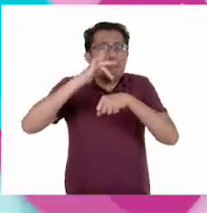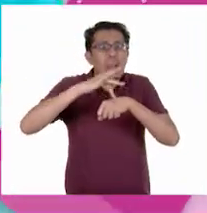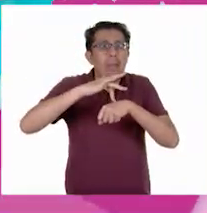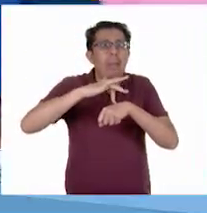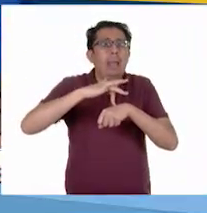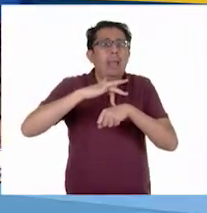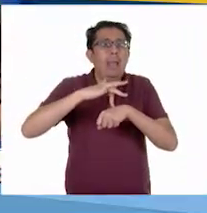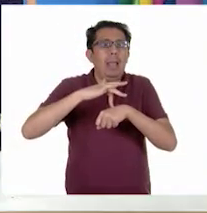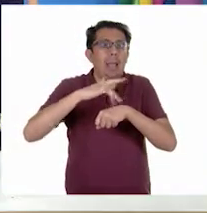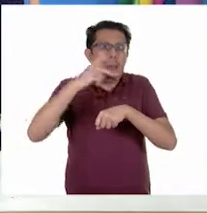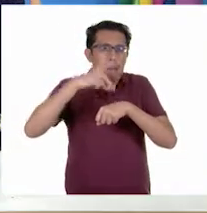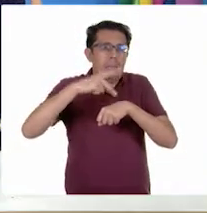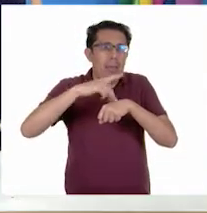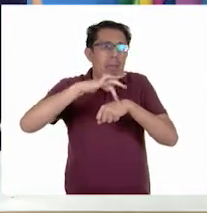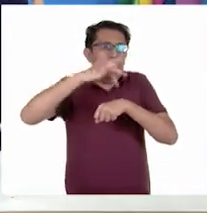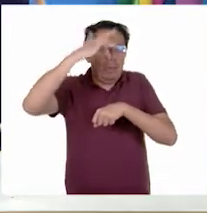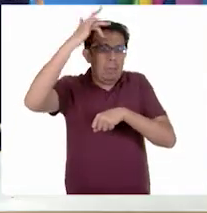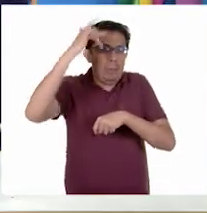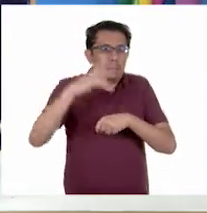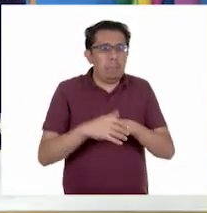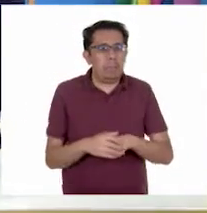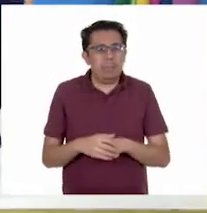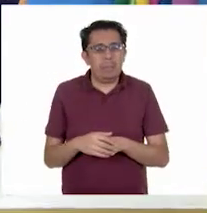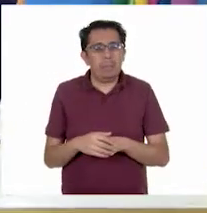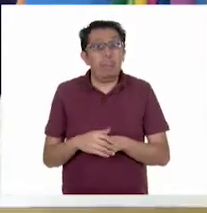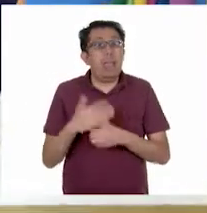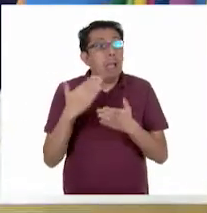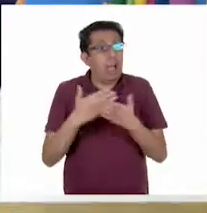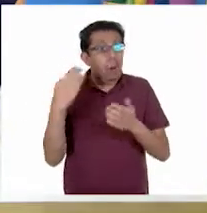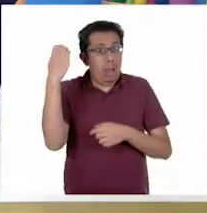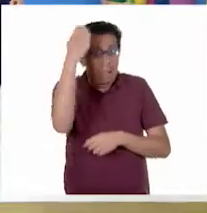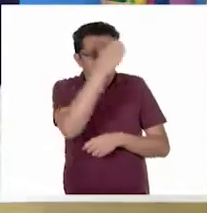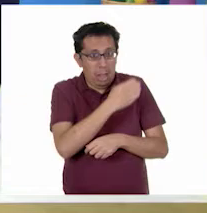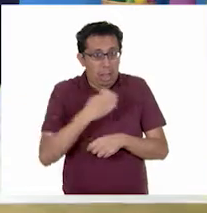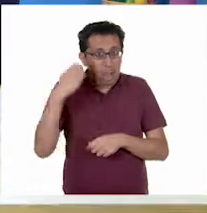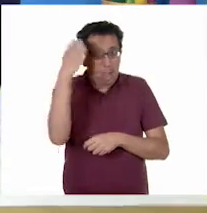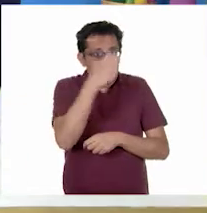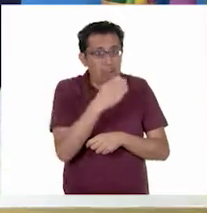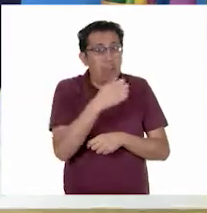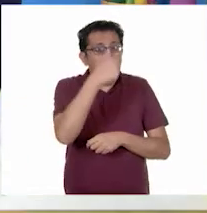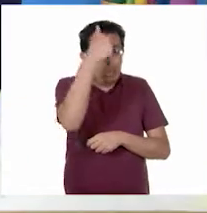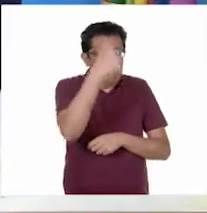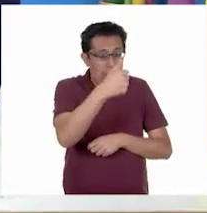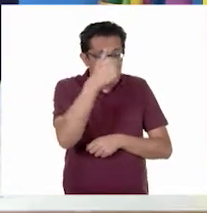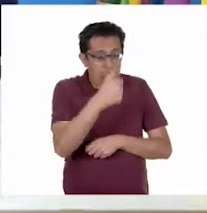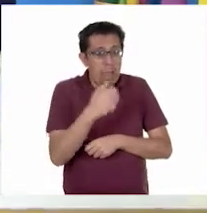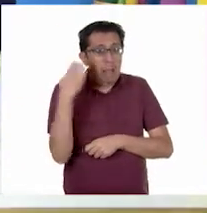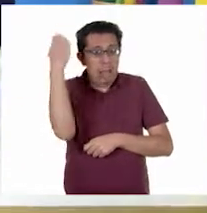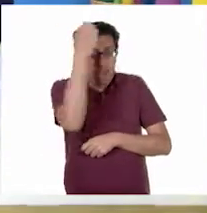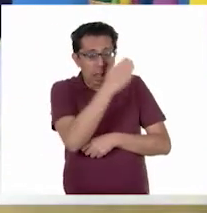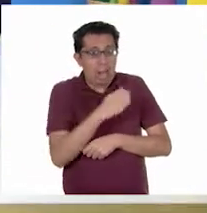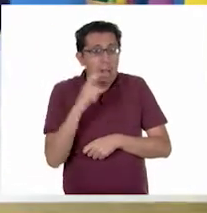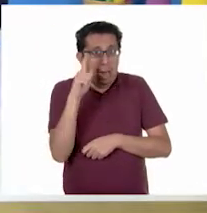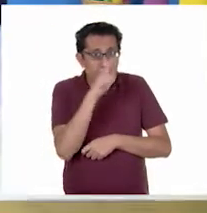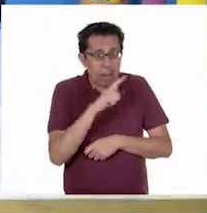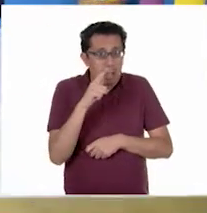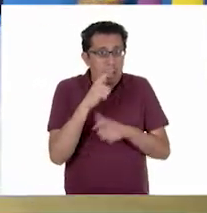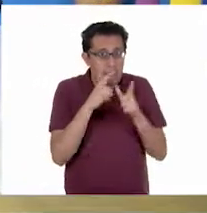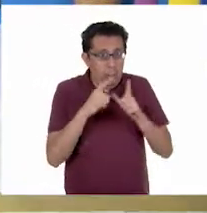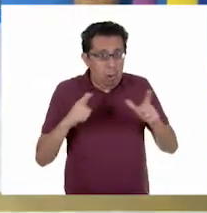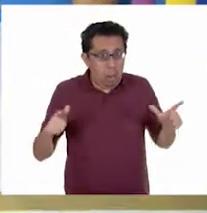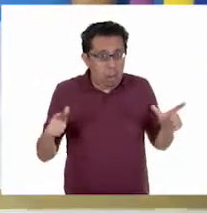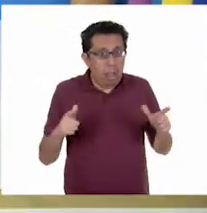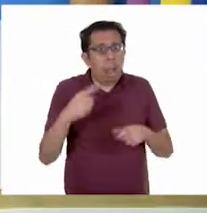Muy bonito. Ahora, analicemos uno a uno el lenguaje para ver qué es lo